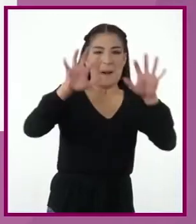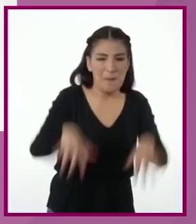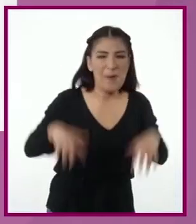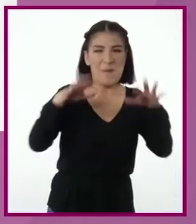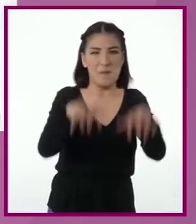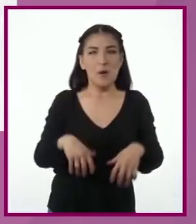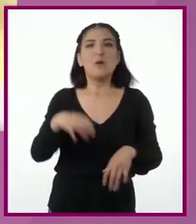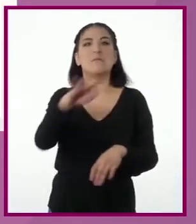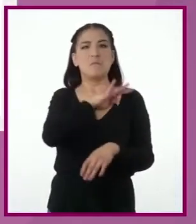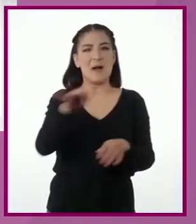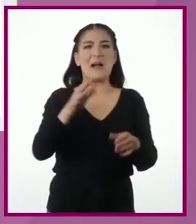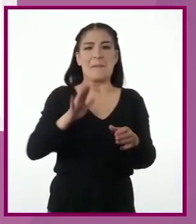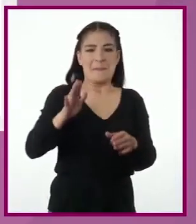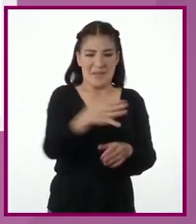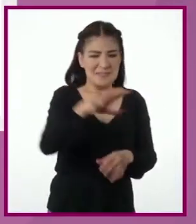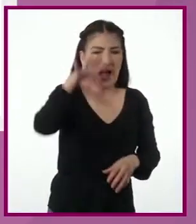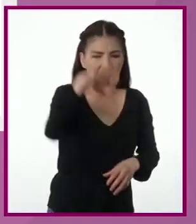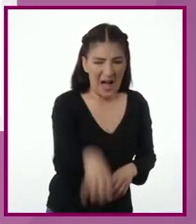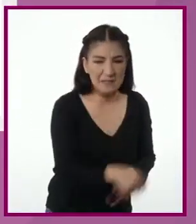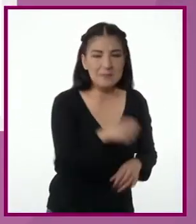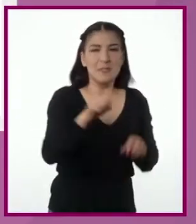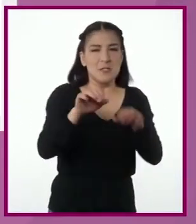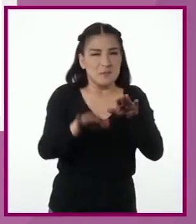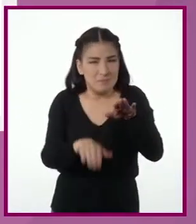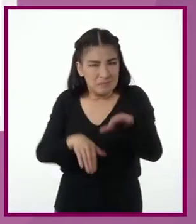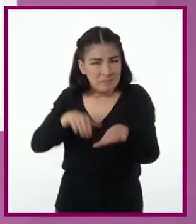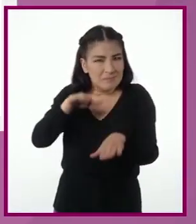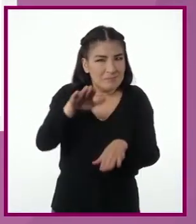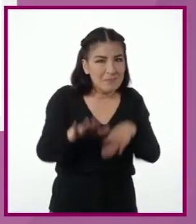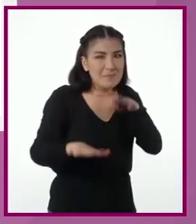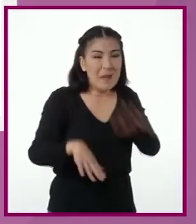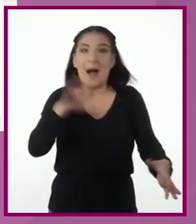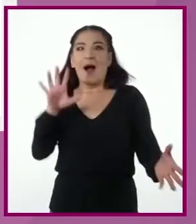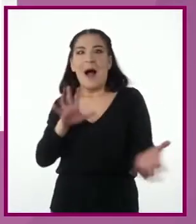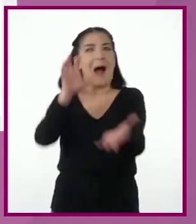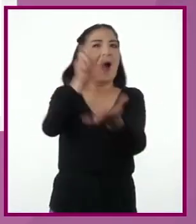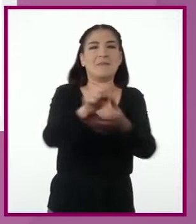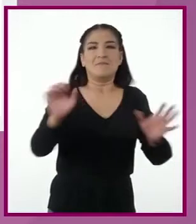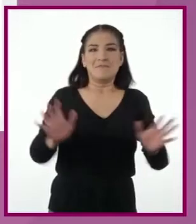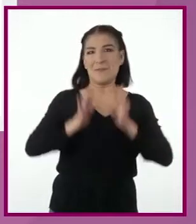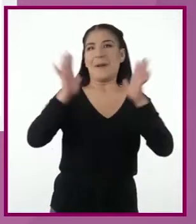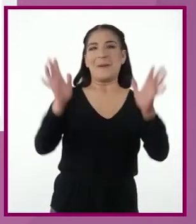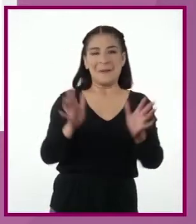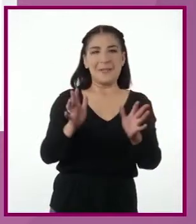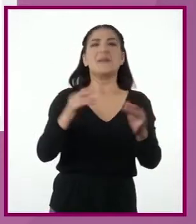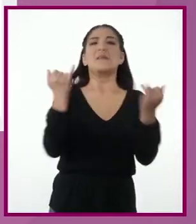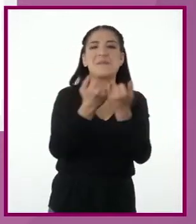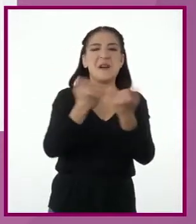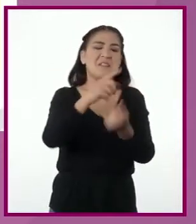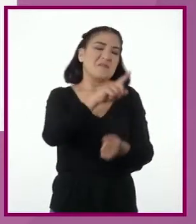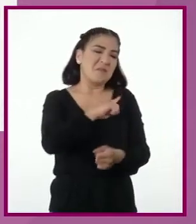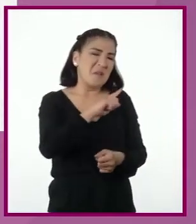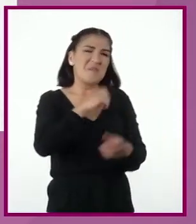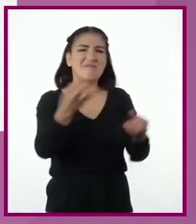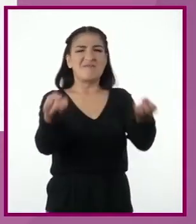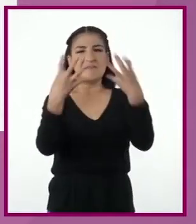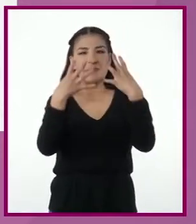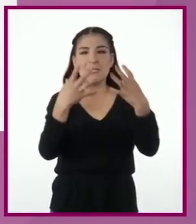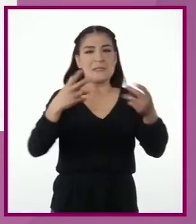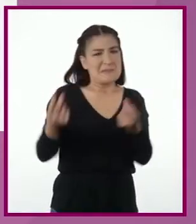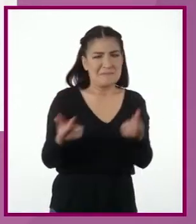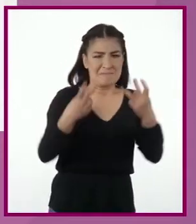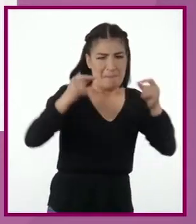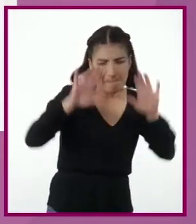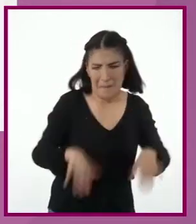pescar. Acechan a la presa por sorpresa. Principalmente son solitarios. Sus movimientos son ágiles, tanto trepando